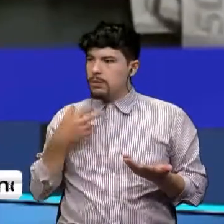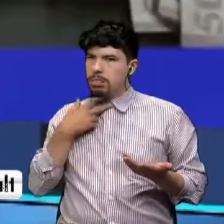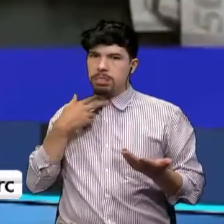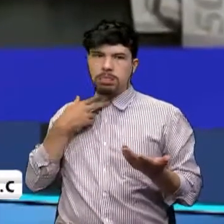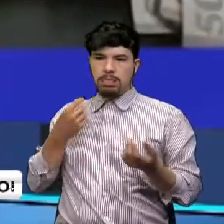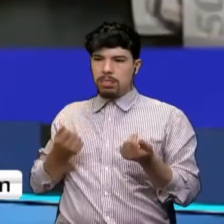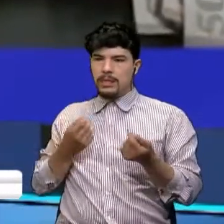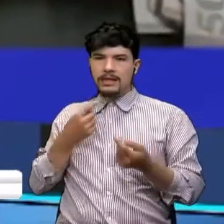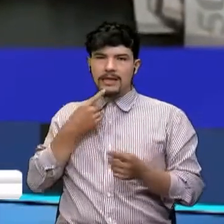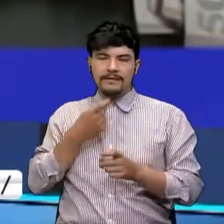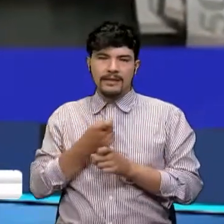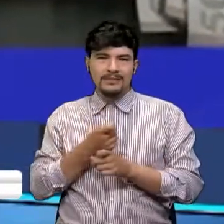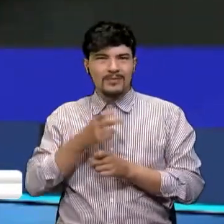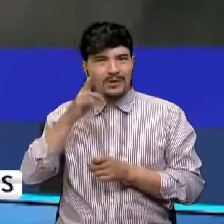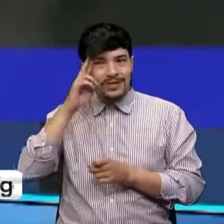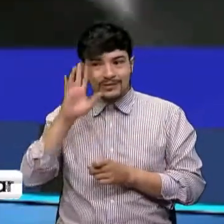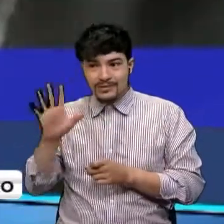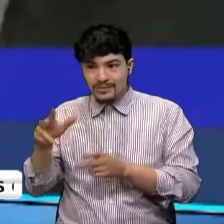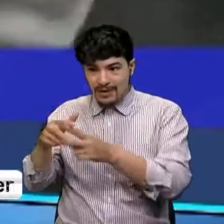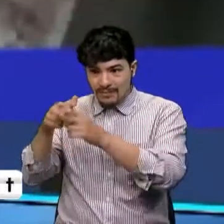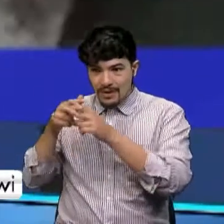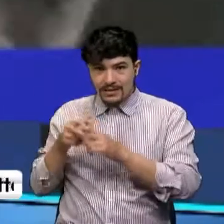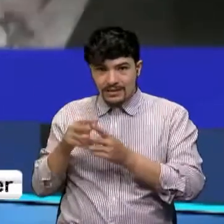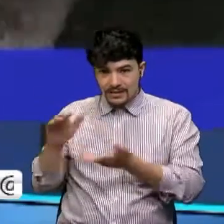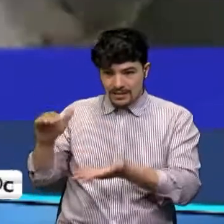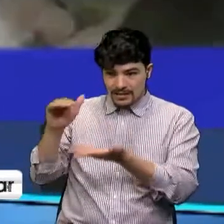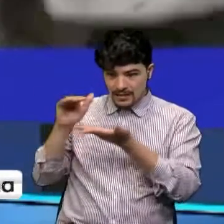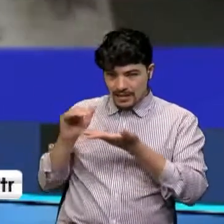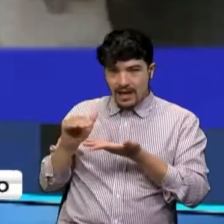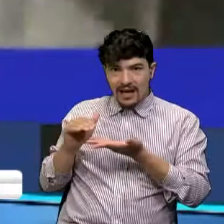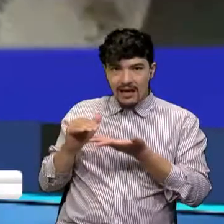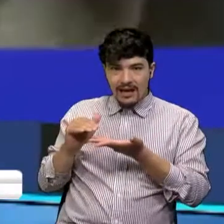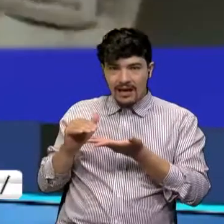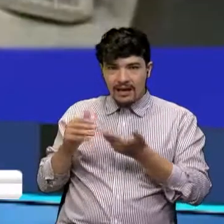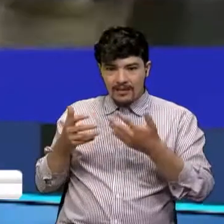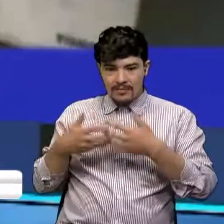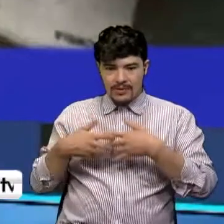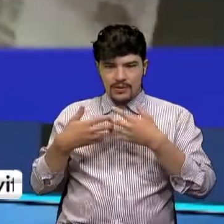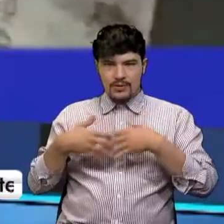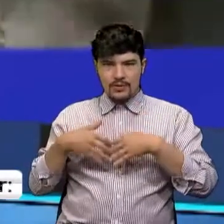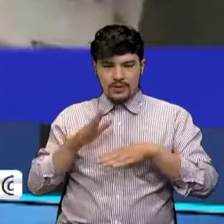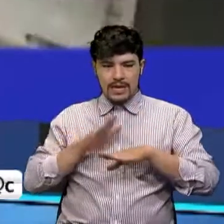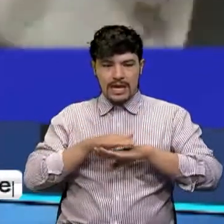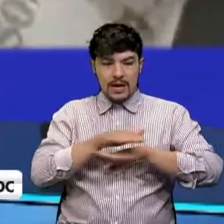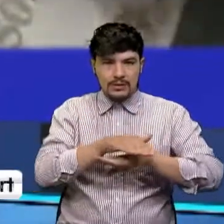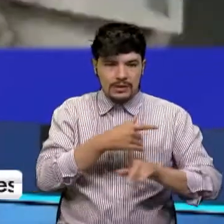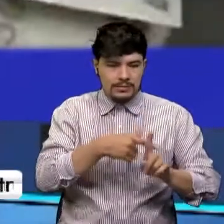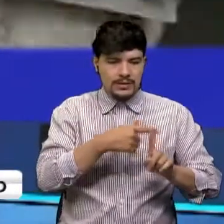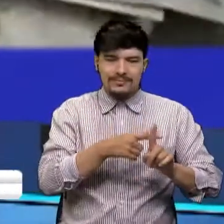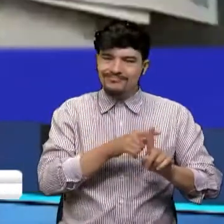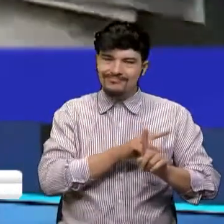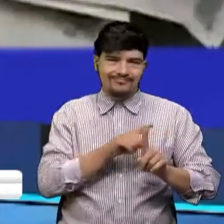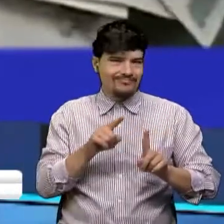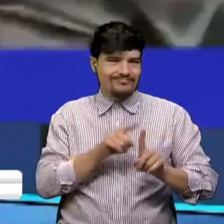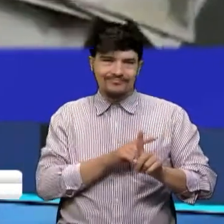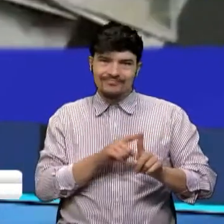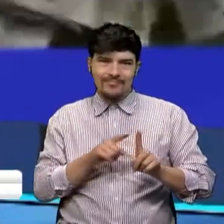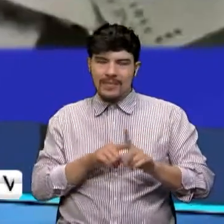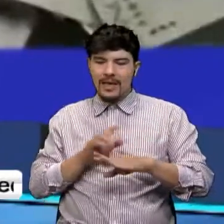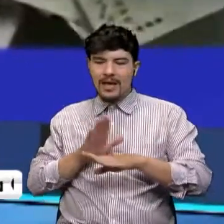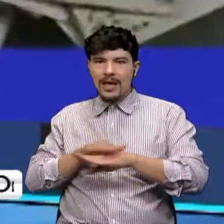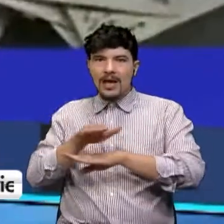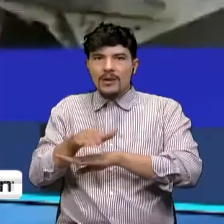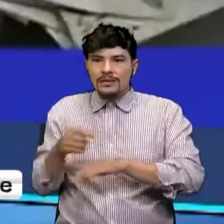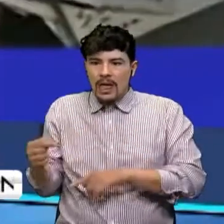por consiguiente, el crédito, en vez de producir unos efectos positivos, puede llegar a producir efectos adversos